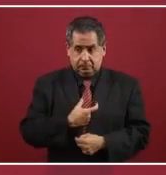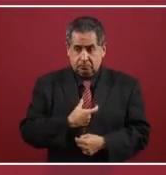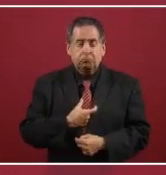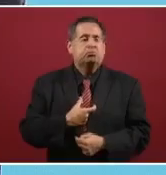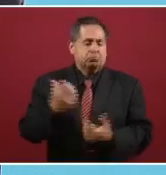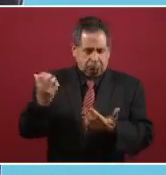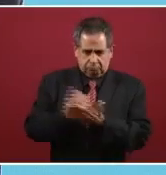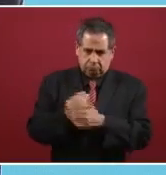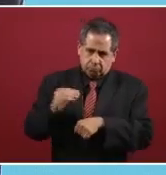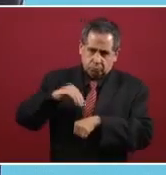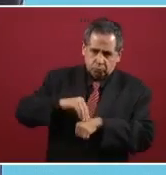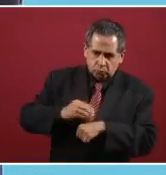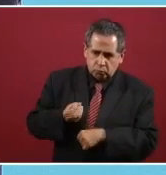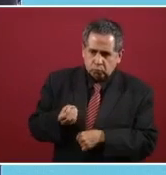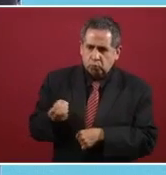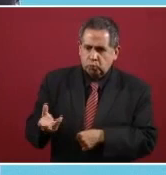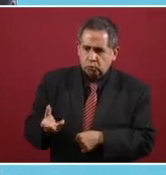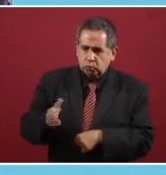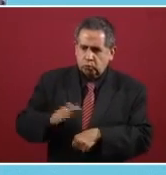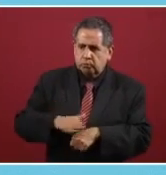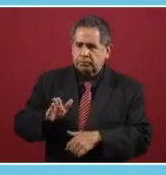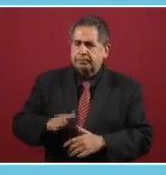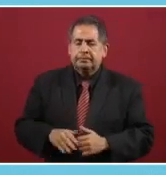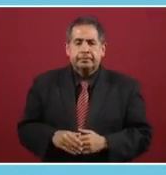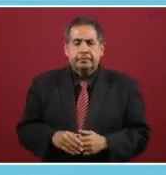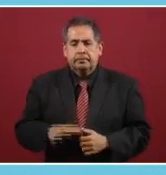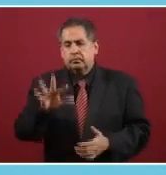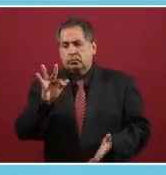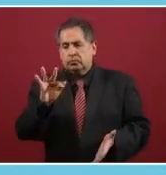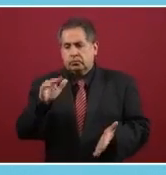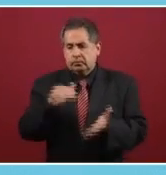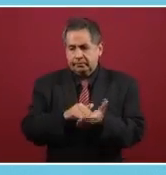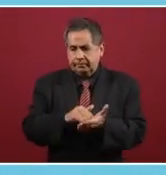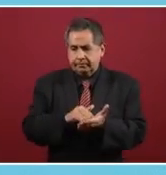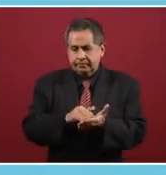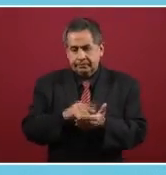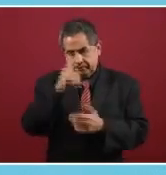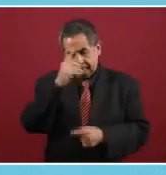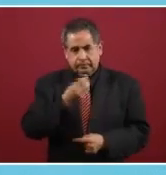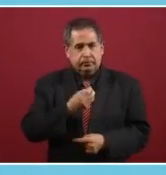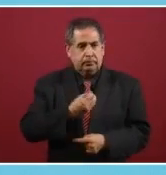un adicional de 40 mil pesos para oro,